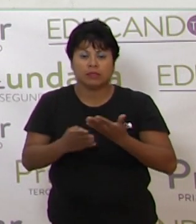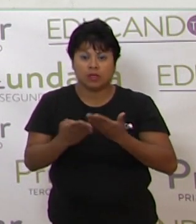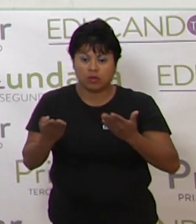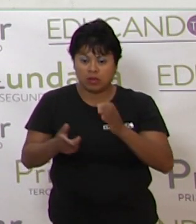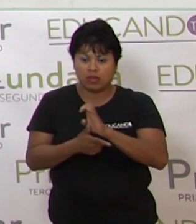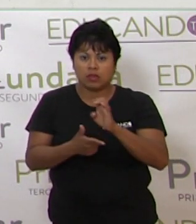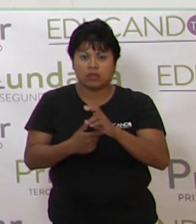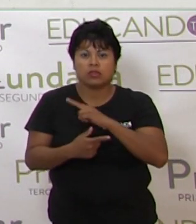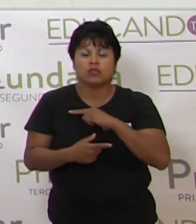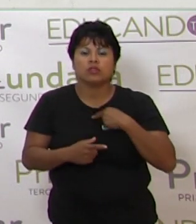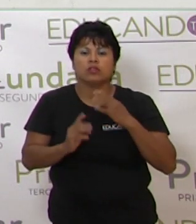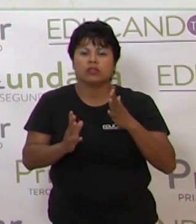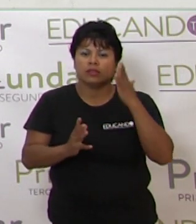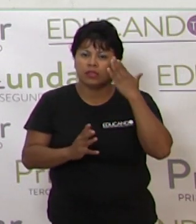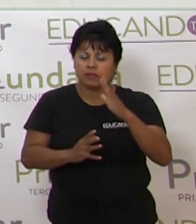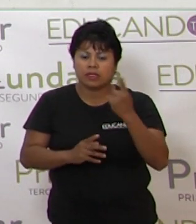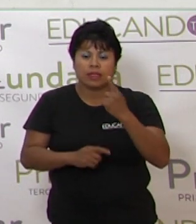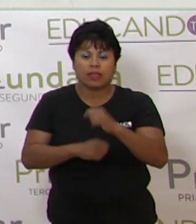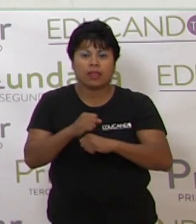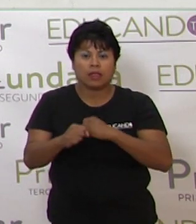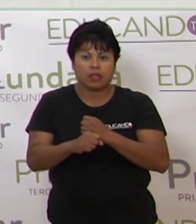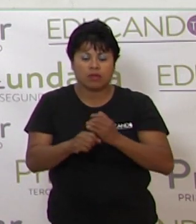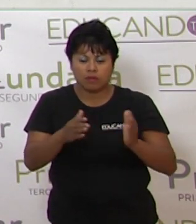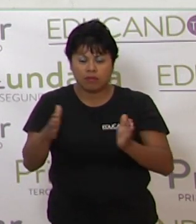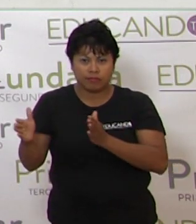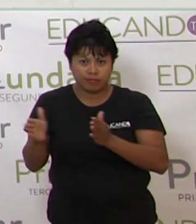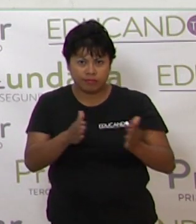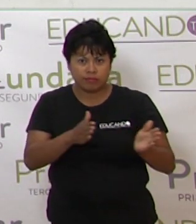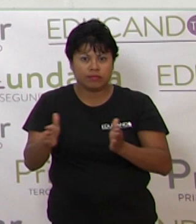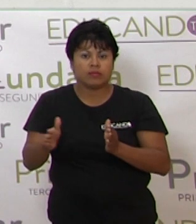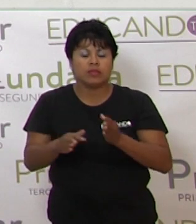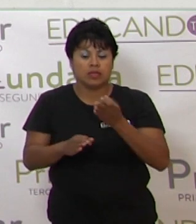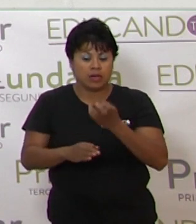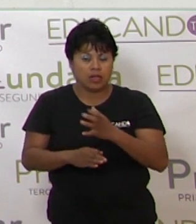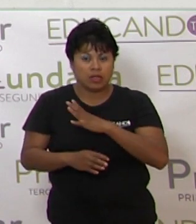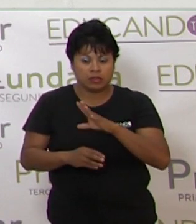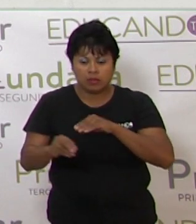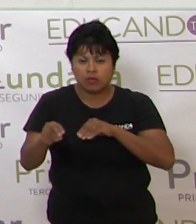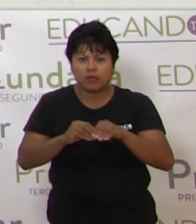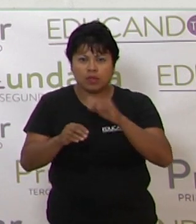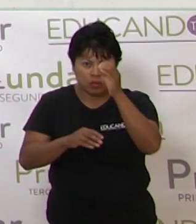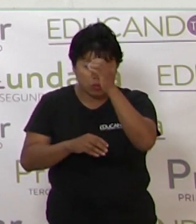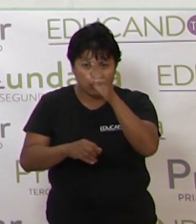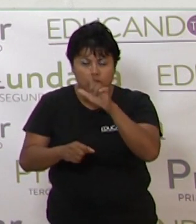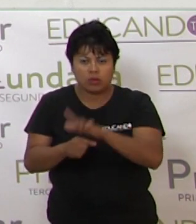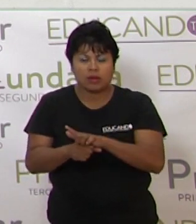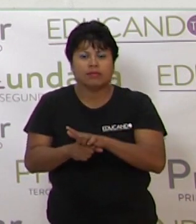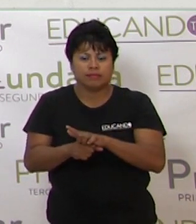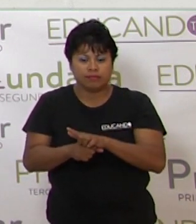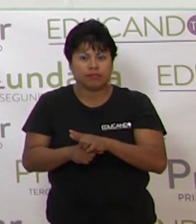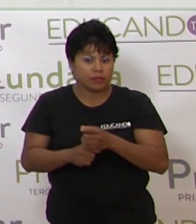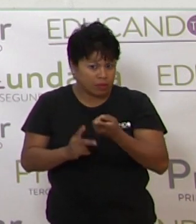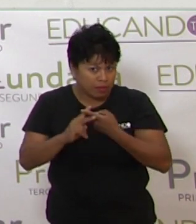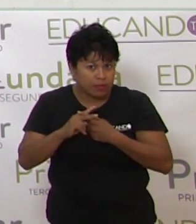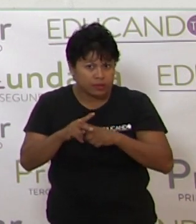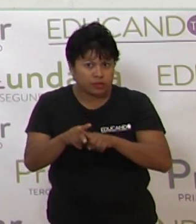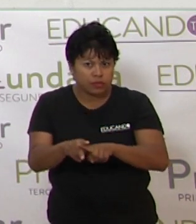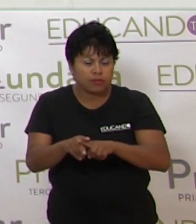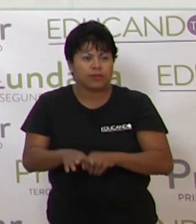ahora que ya sabemos en qué siglos este movimiento cultural